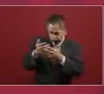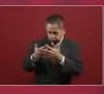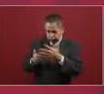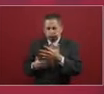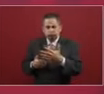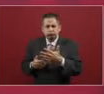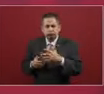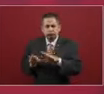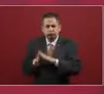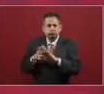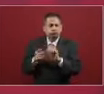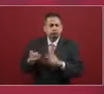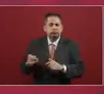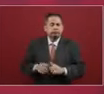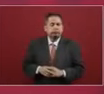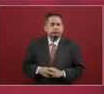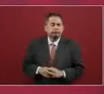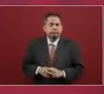un